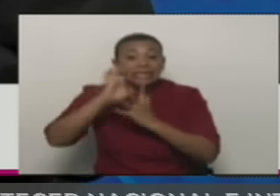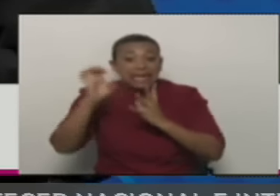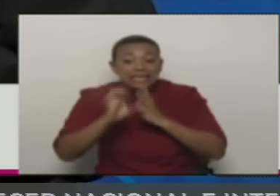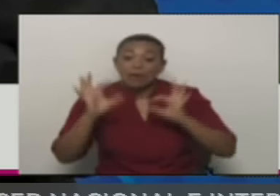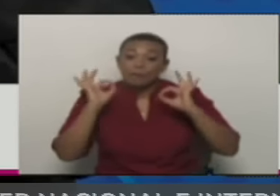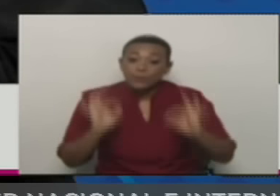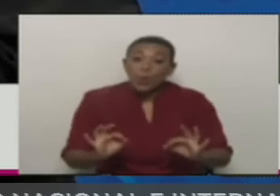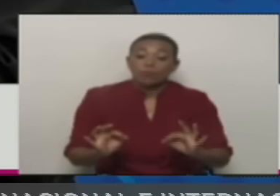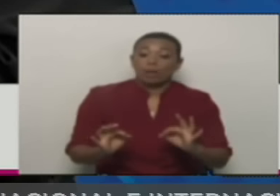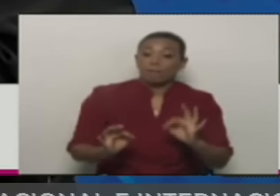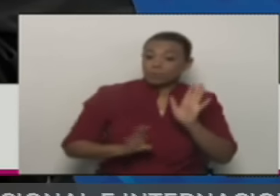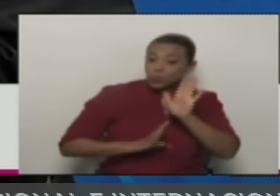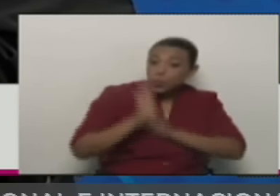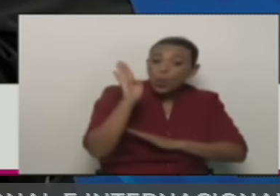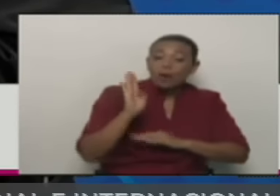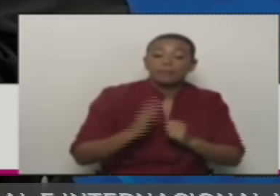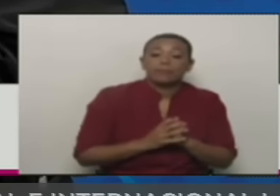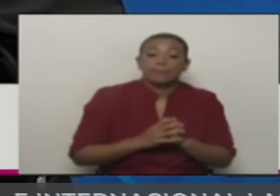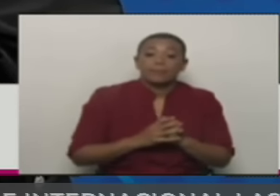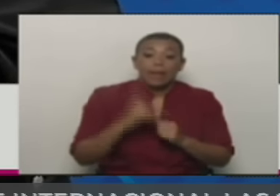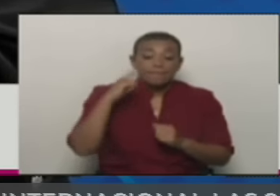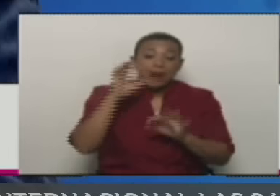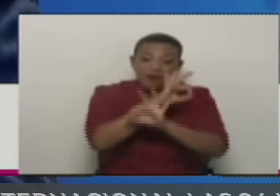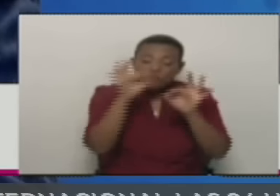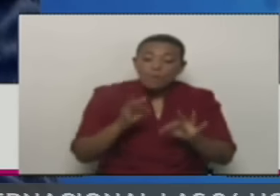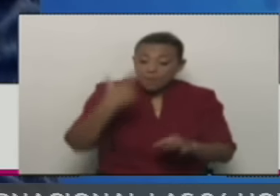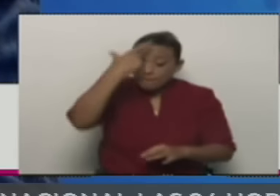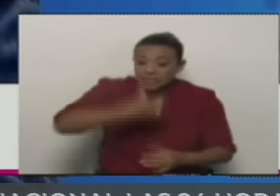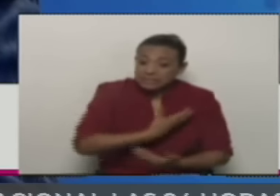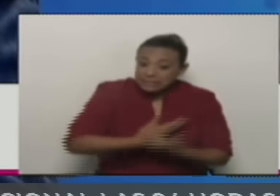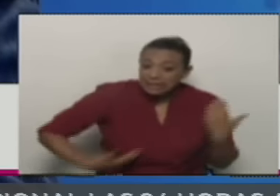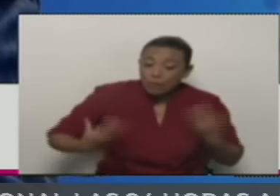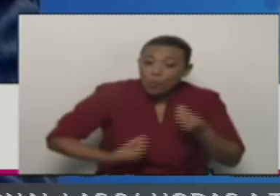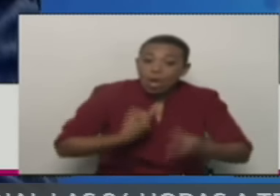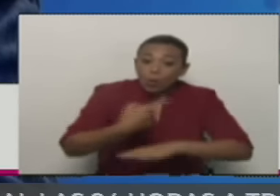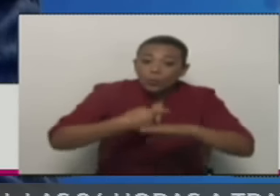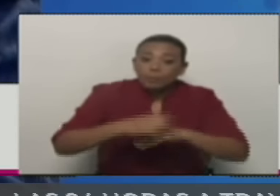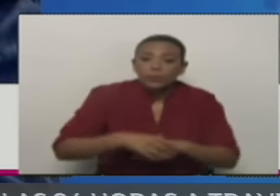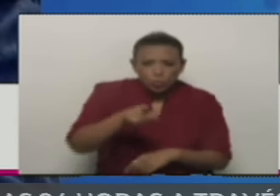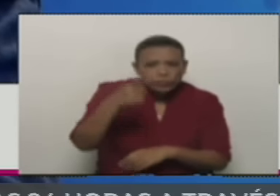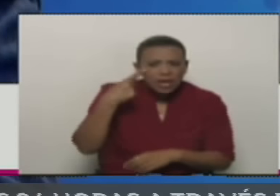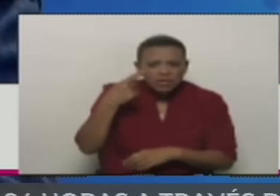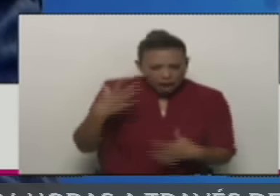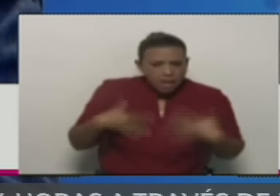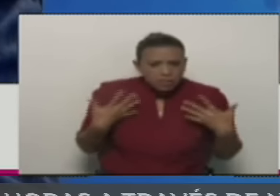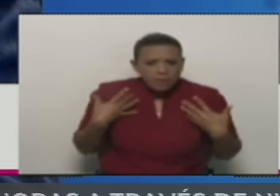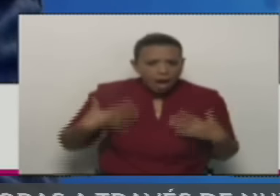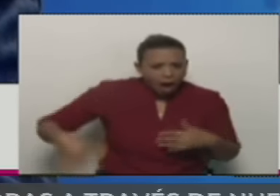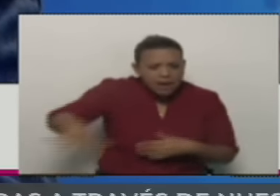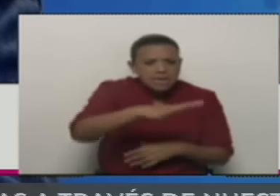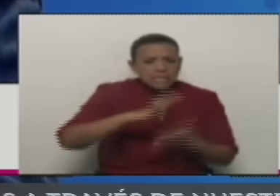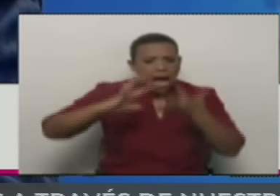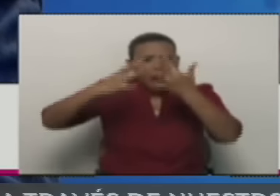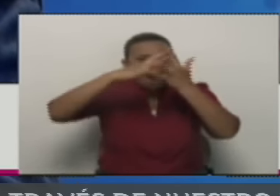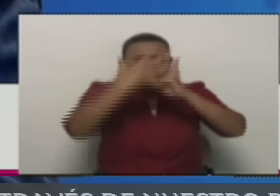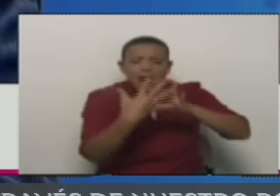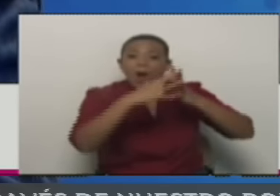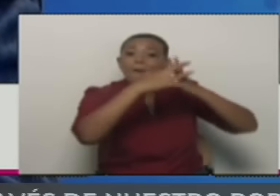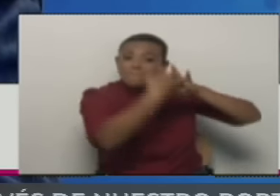táctica para, bueno, ejercer el gobierno. ¿Y cómo se siente usted? ¿Usted está animado para irse a recorrer todos los barrios de Caracas? Sí. Claro. ¿Todos los